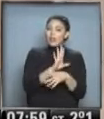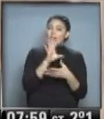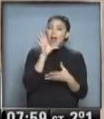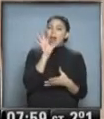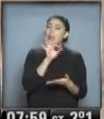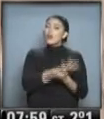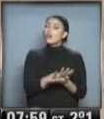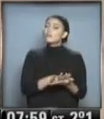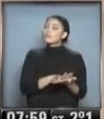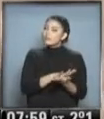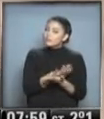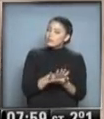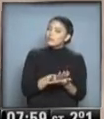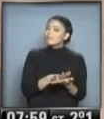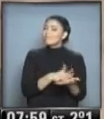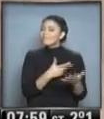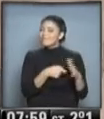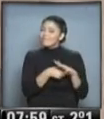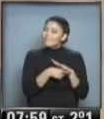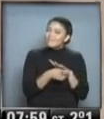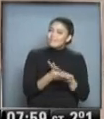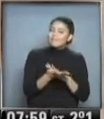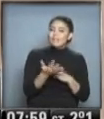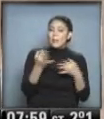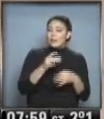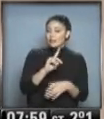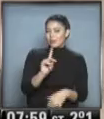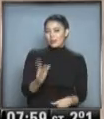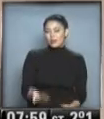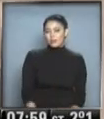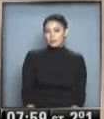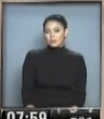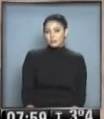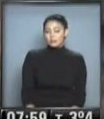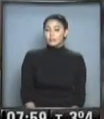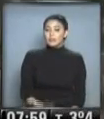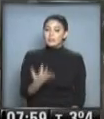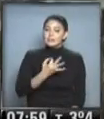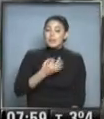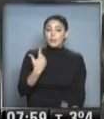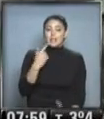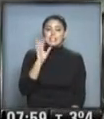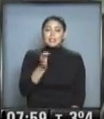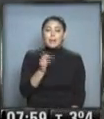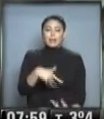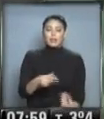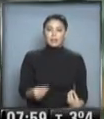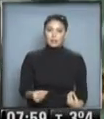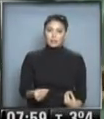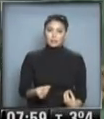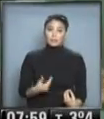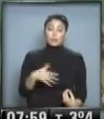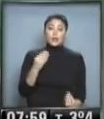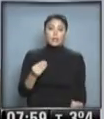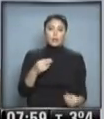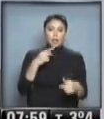que no del todo demasiado santa y sería bueno llegar a saber qué pasa sobre todo porque como digo